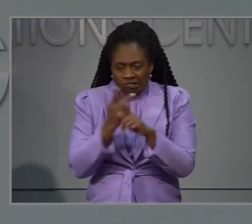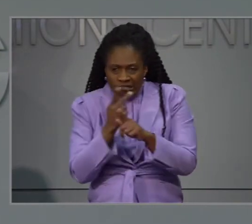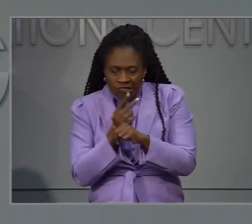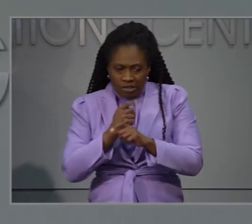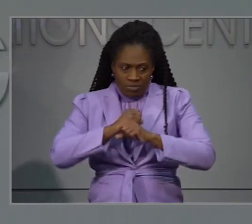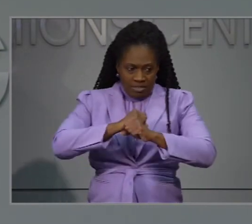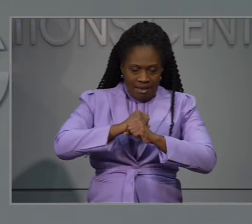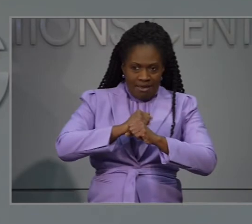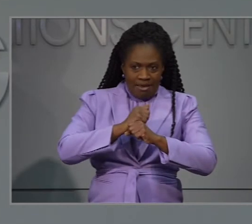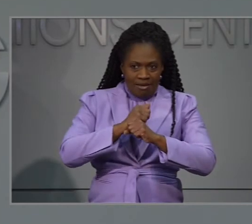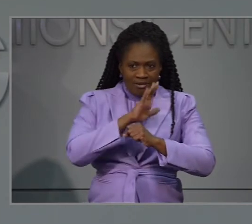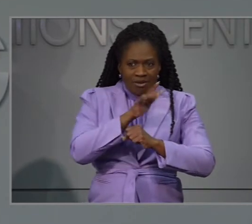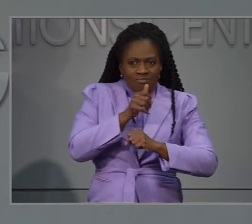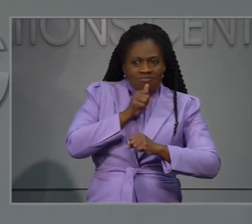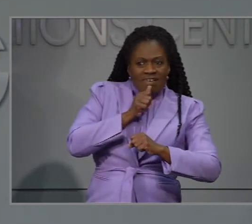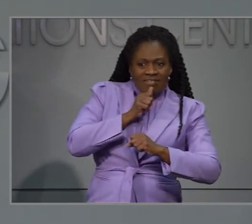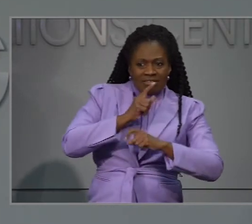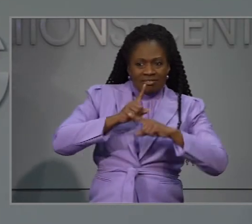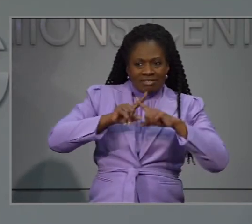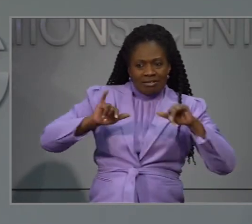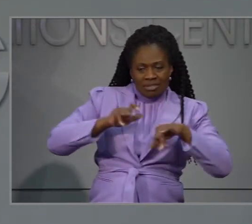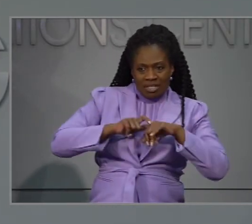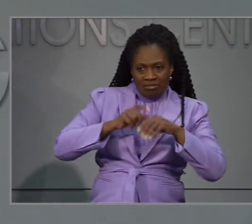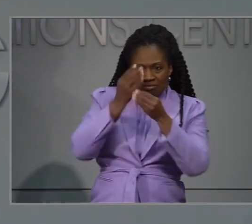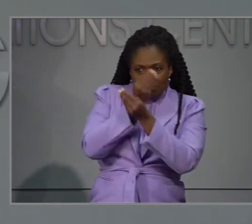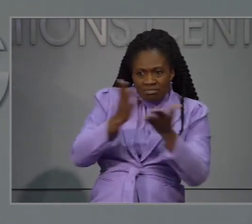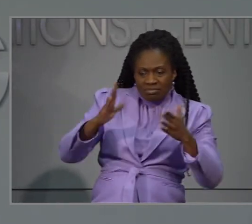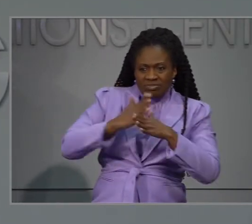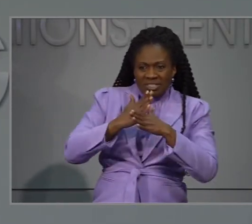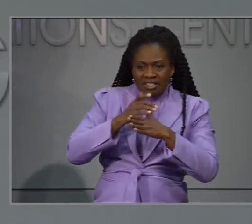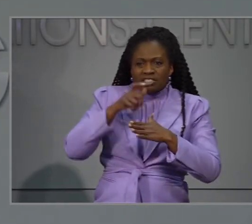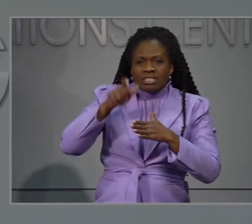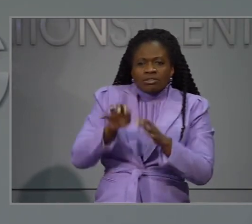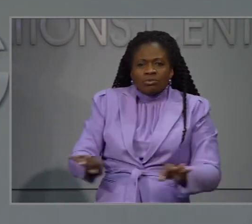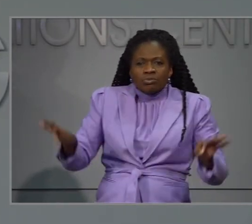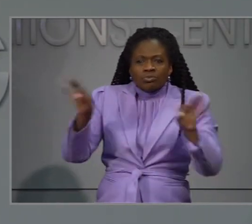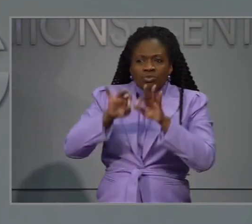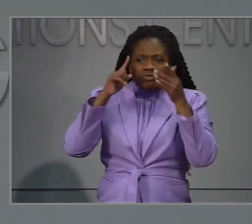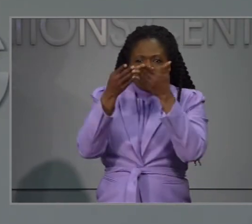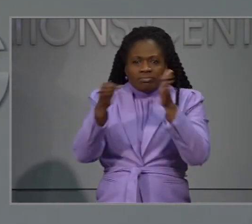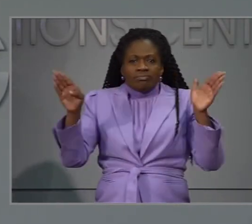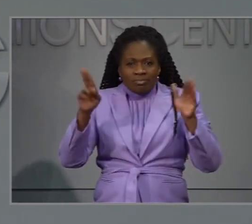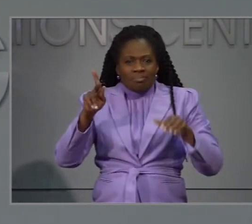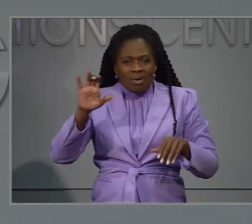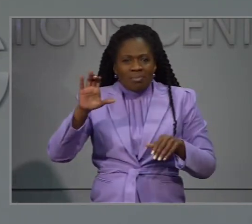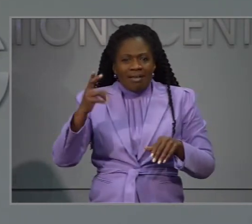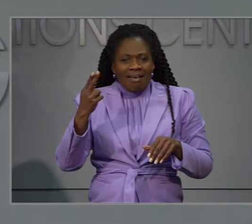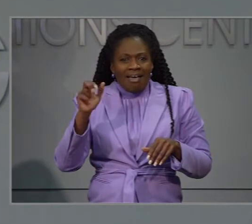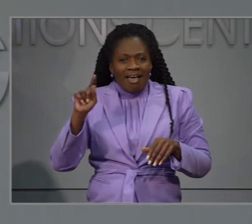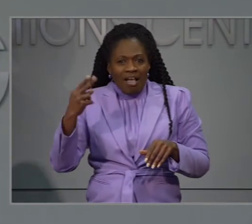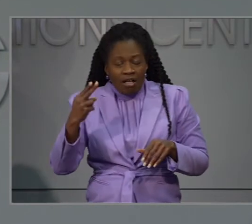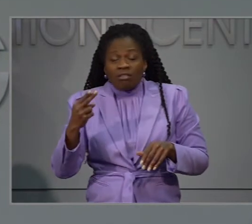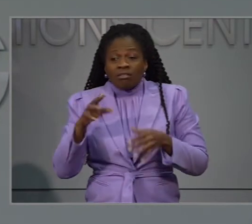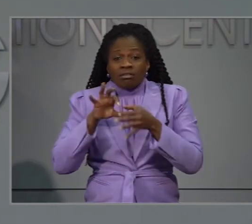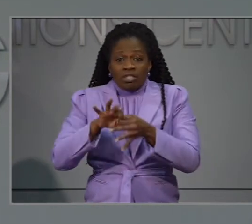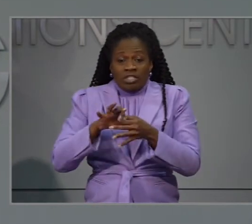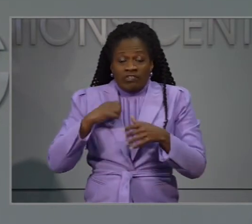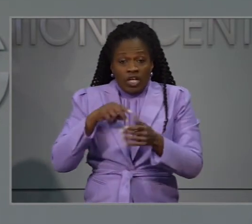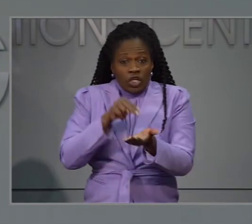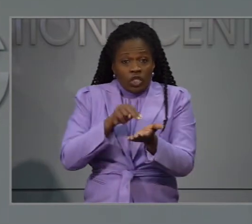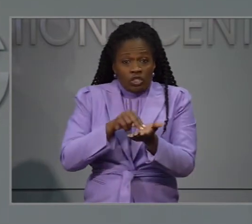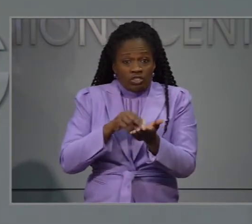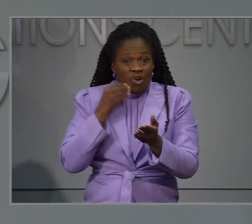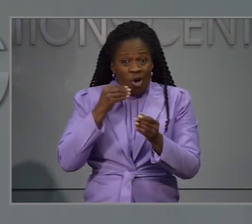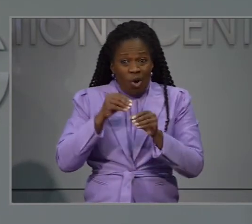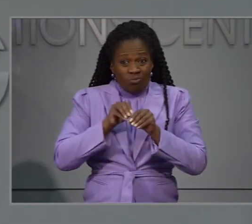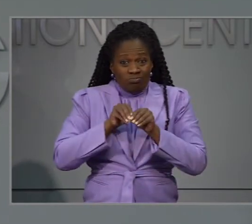posible para poder equilibrar / proteger la privacidad así como dar a conocer información que es necesaria para la salud pública lo que estamos